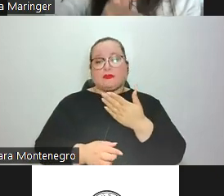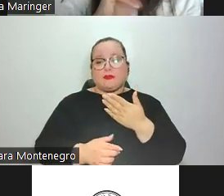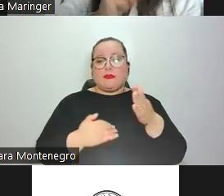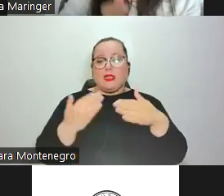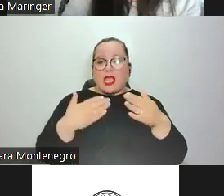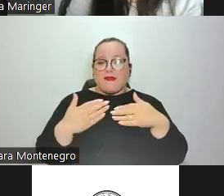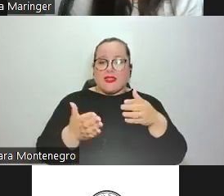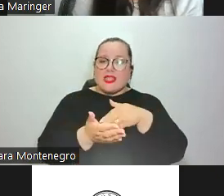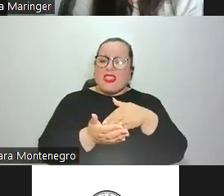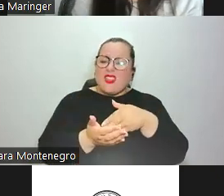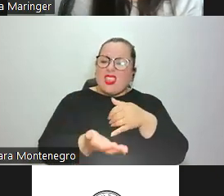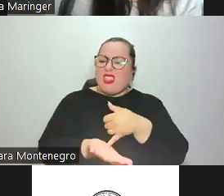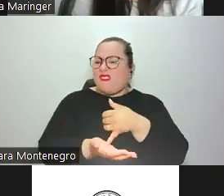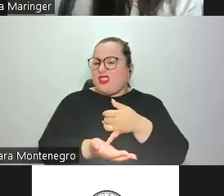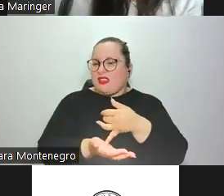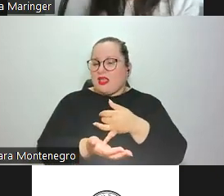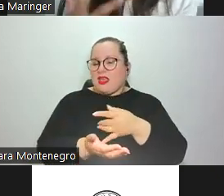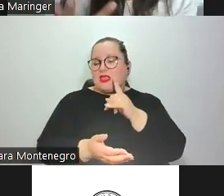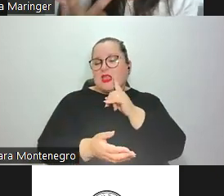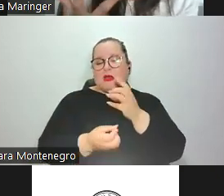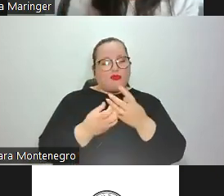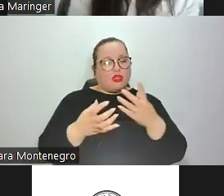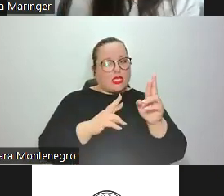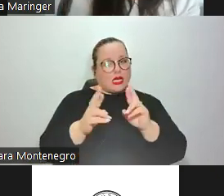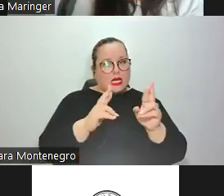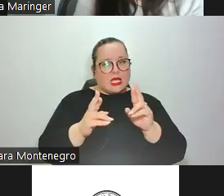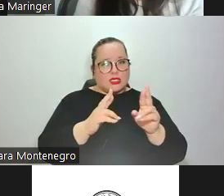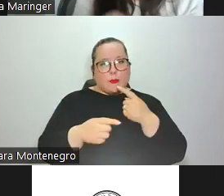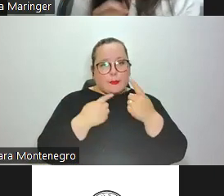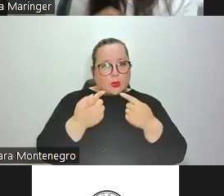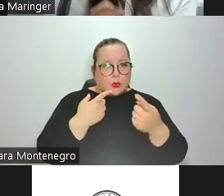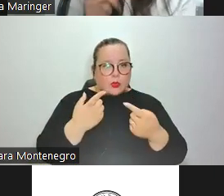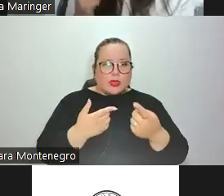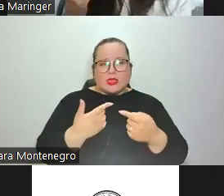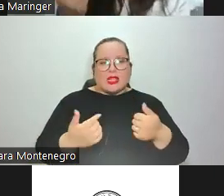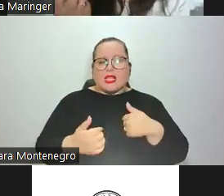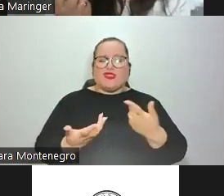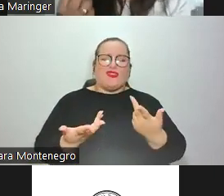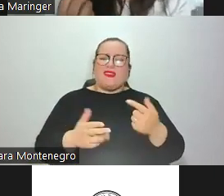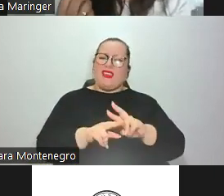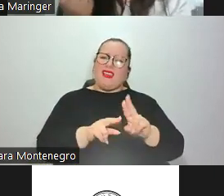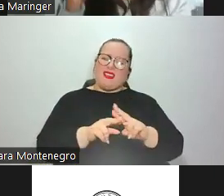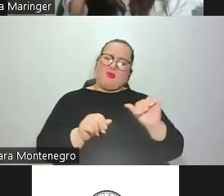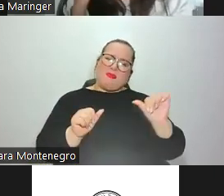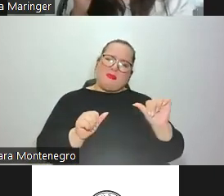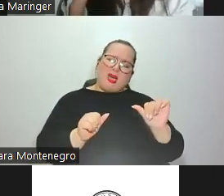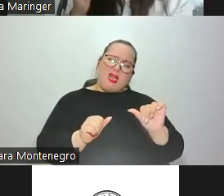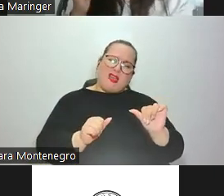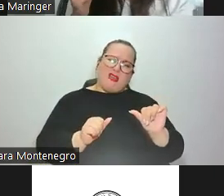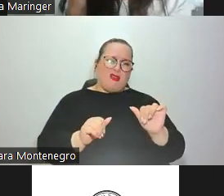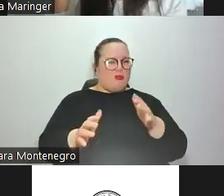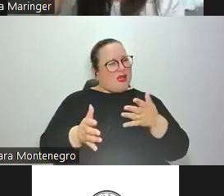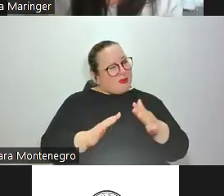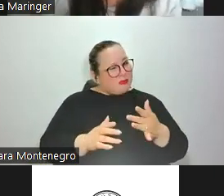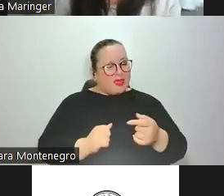las debilidades tiene mucha relación no solo con preguntar qué quizá no estoy haciendo tan bien, sino qué